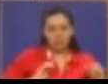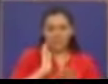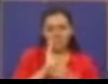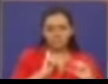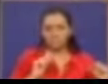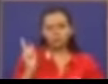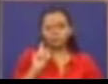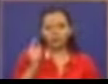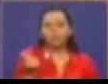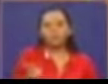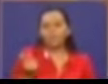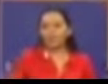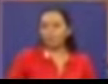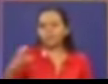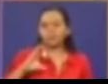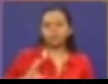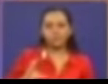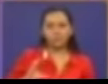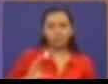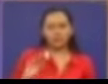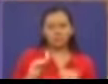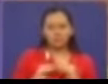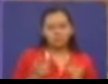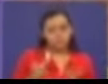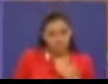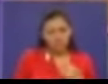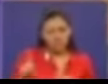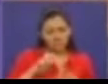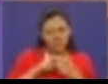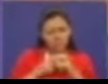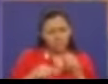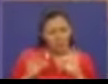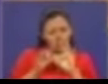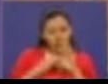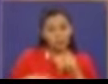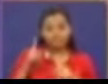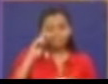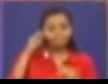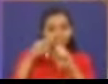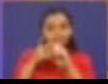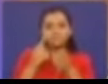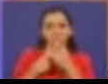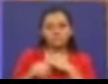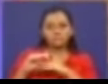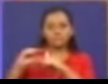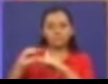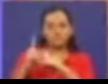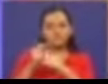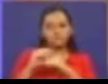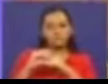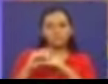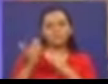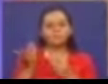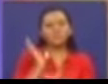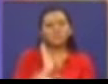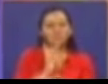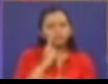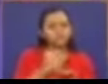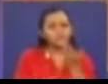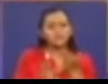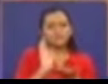poquito y esperaban las utilidades extraordinarias. Han sido orientadas a subsidios innecesarios. El 10,